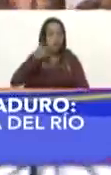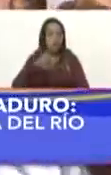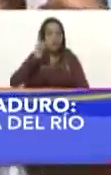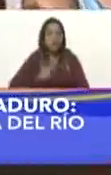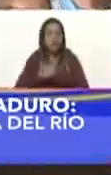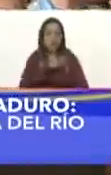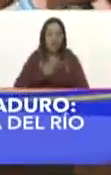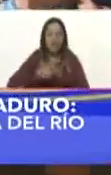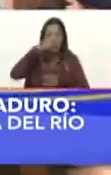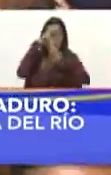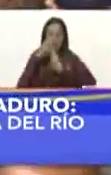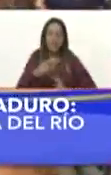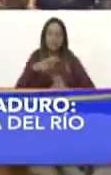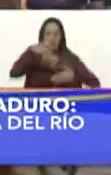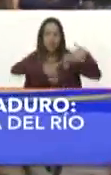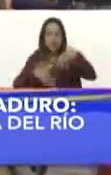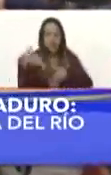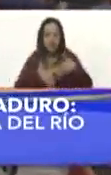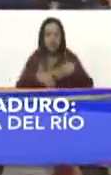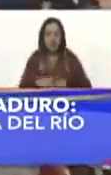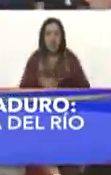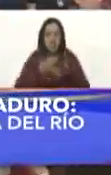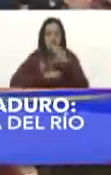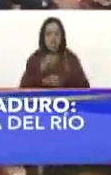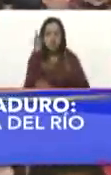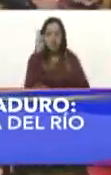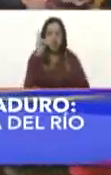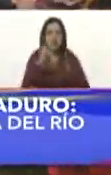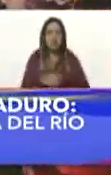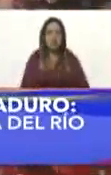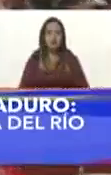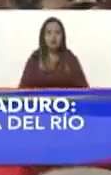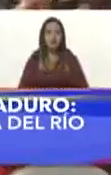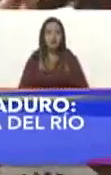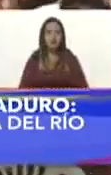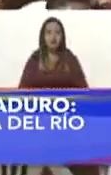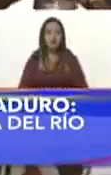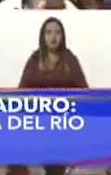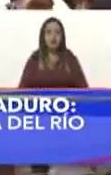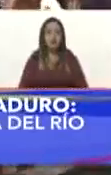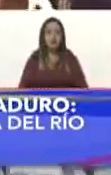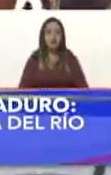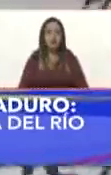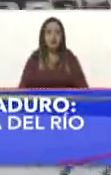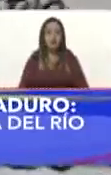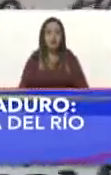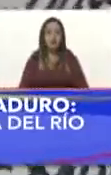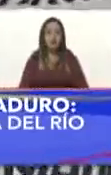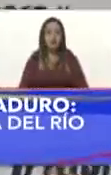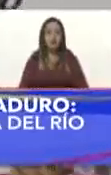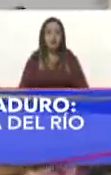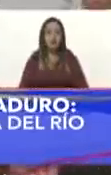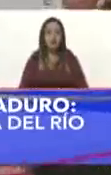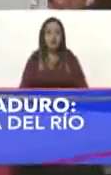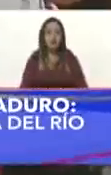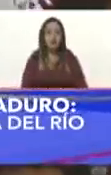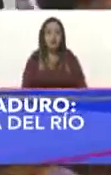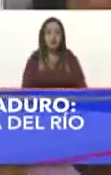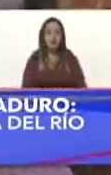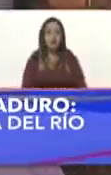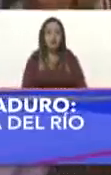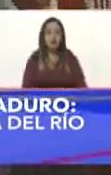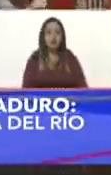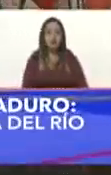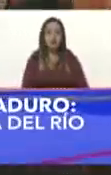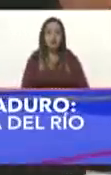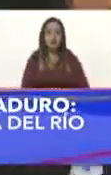que se respeten los resultados electorales de Bolivia. El pueblo está contigo, Evo,